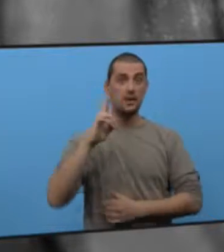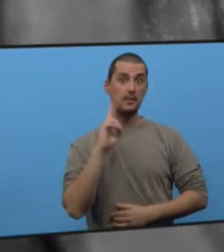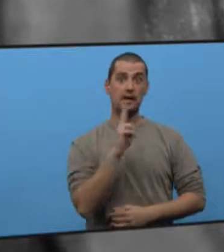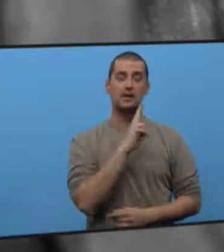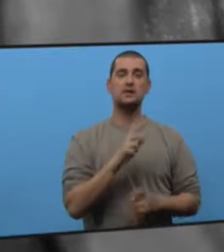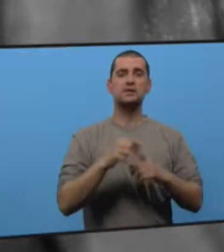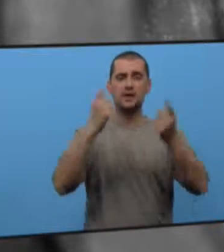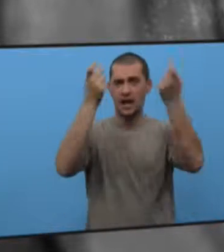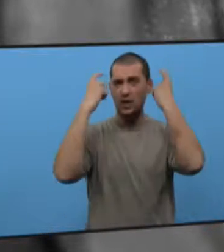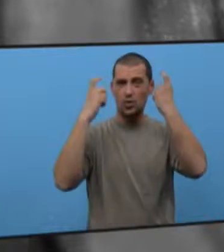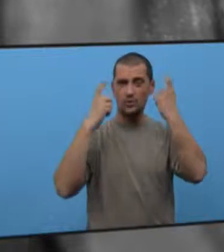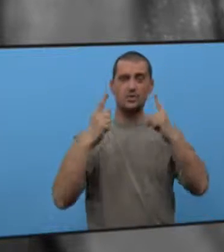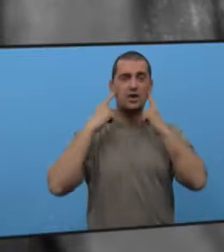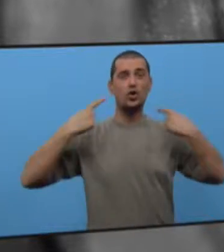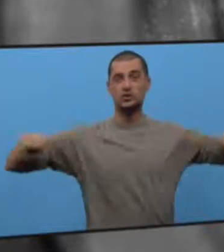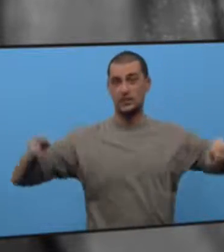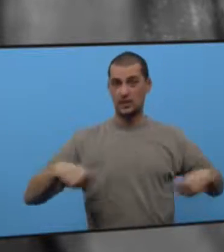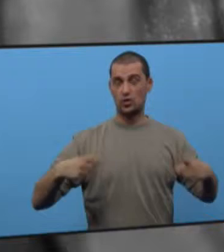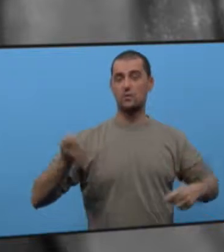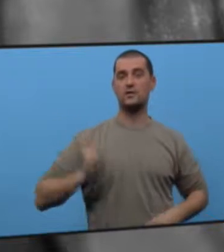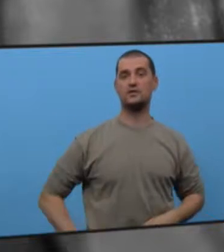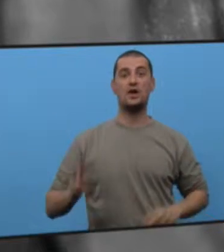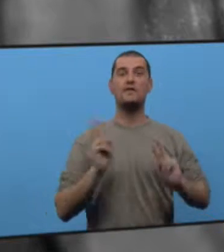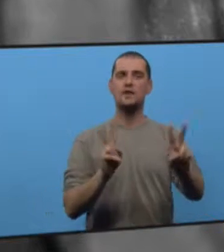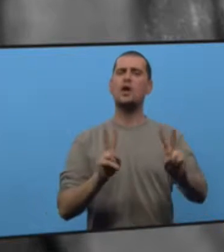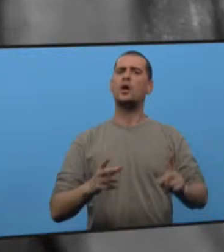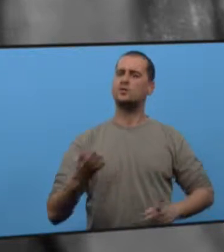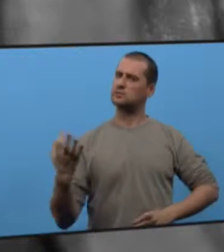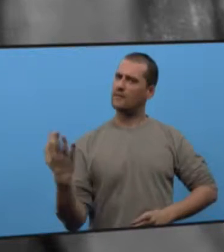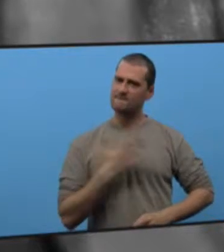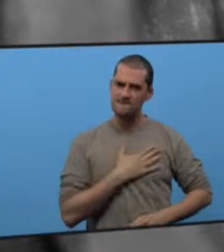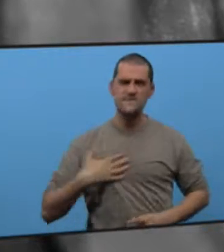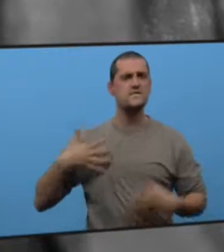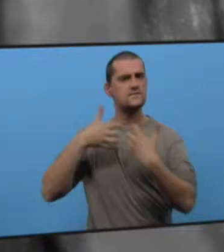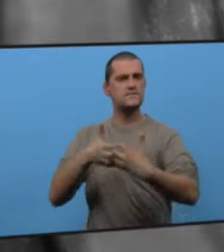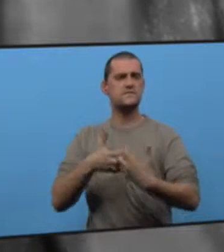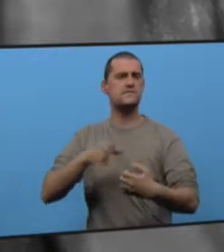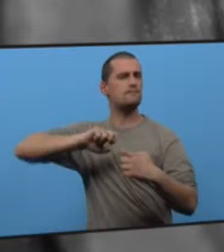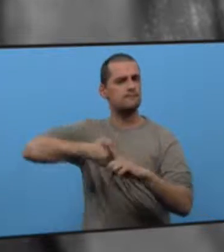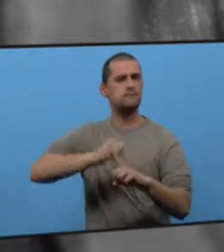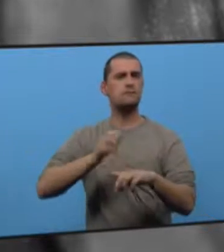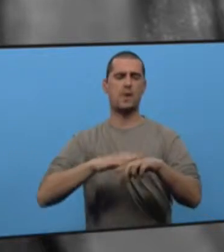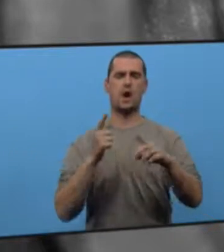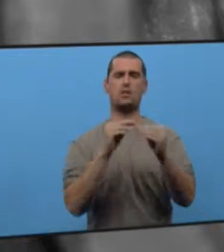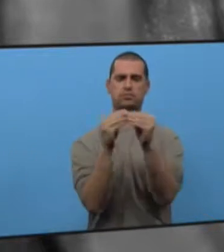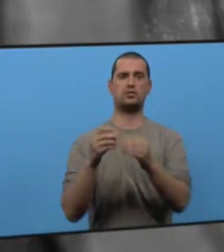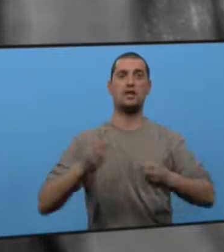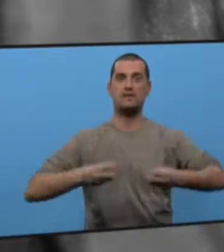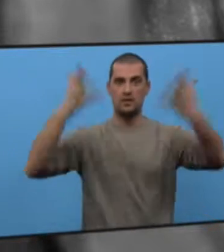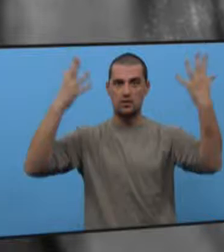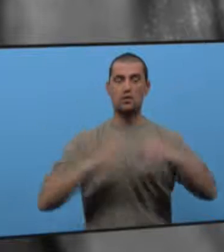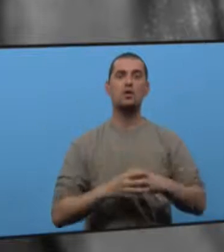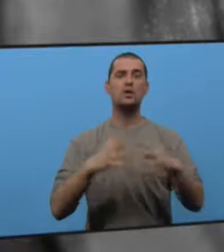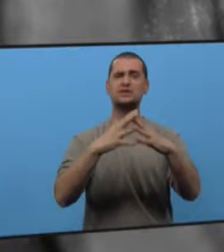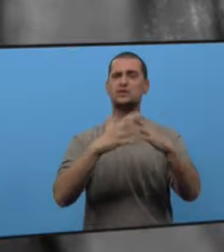do Conservatorio Profesional de Música de Vilalba seguen dispostos a loitar polo arranxo do edificio. As deficiencias